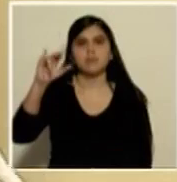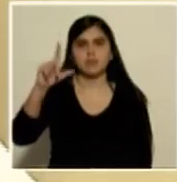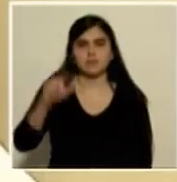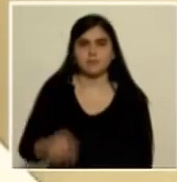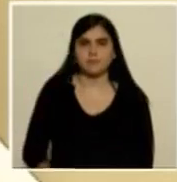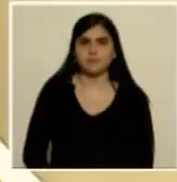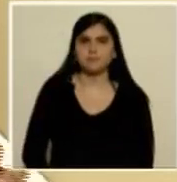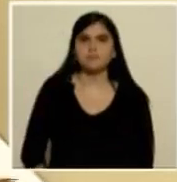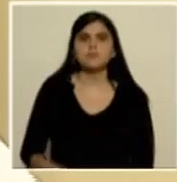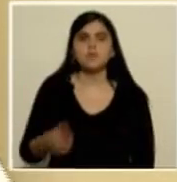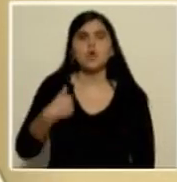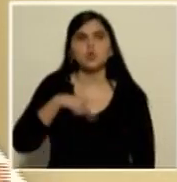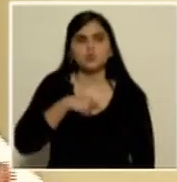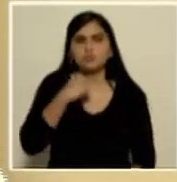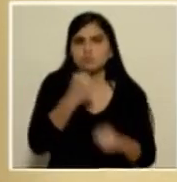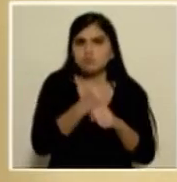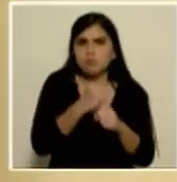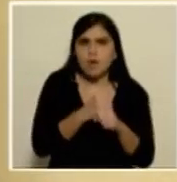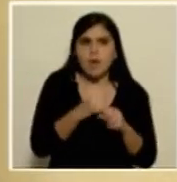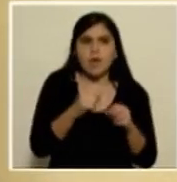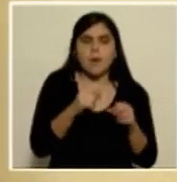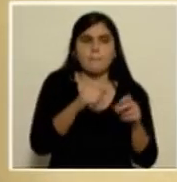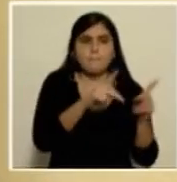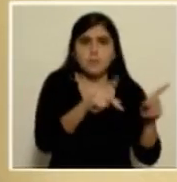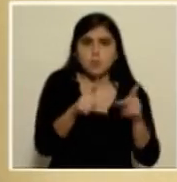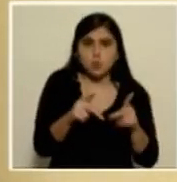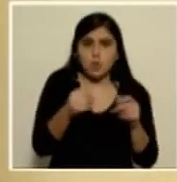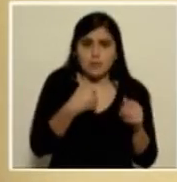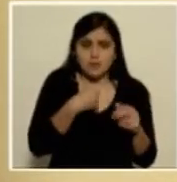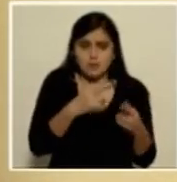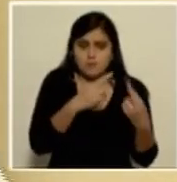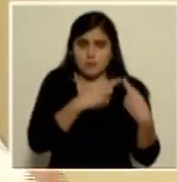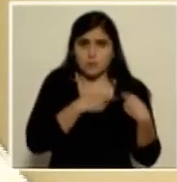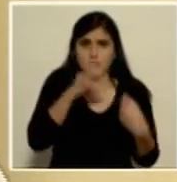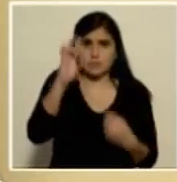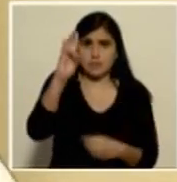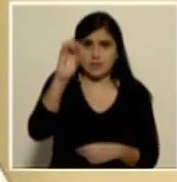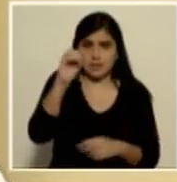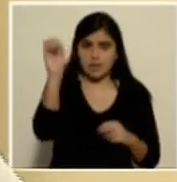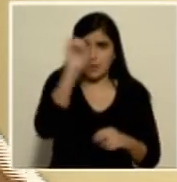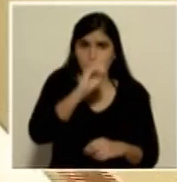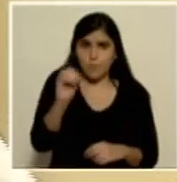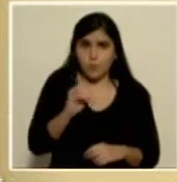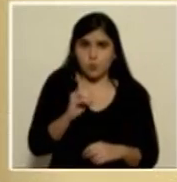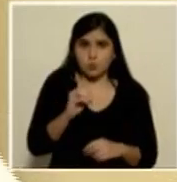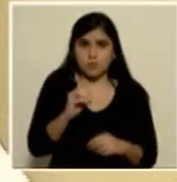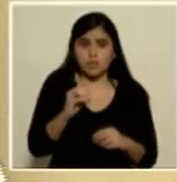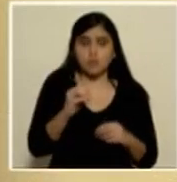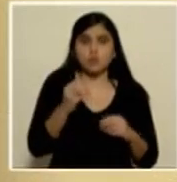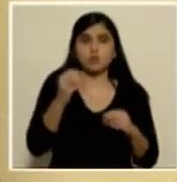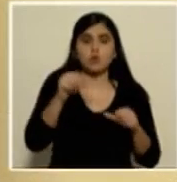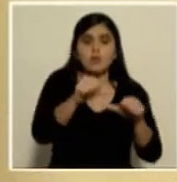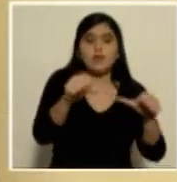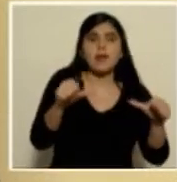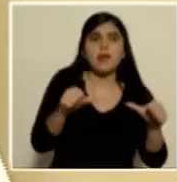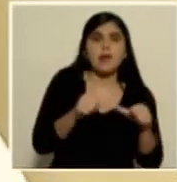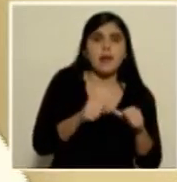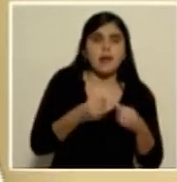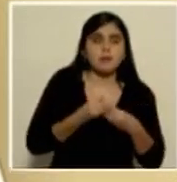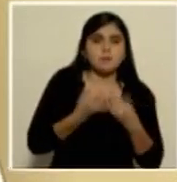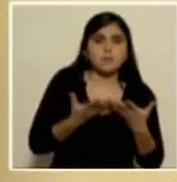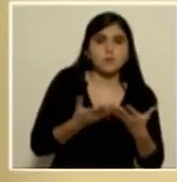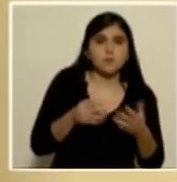tienen responsabilidad del 70% del sector empleador para poder aplicar protocolos, reiterar las medidas,